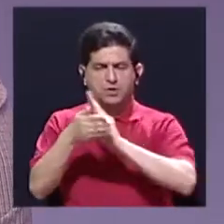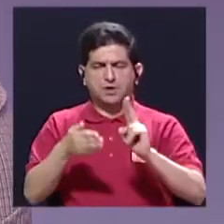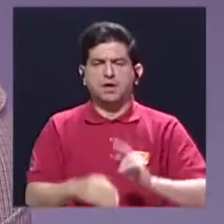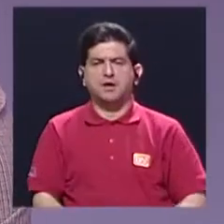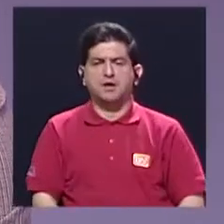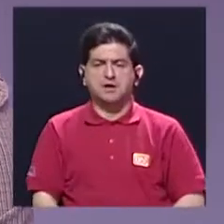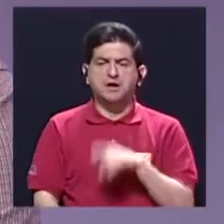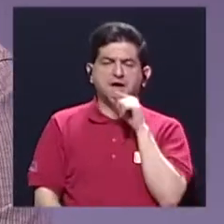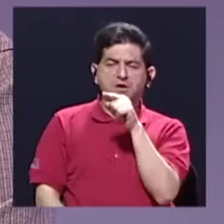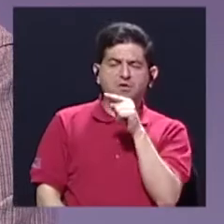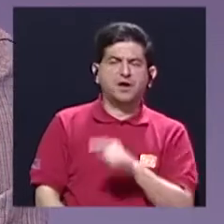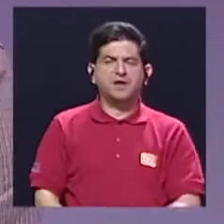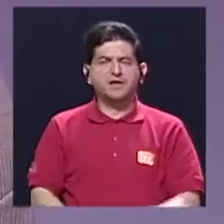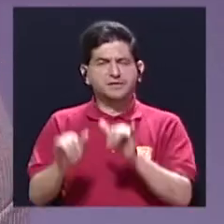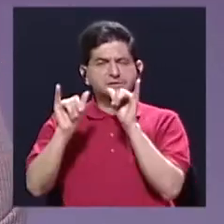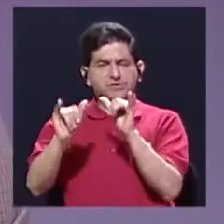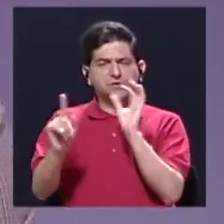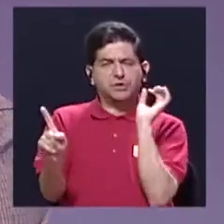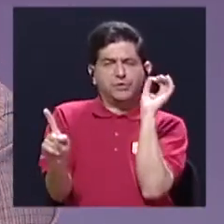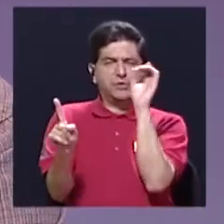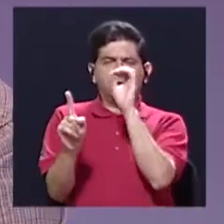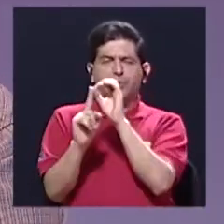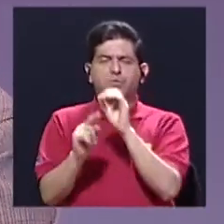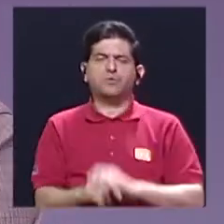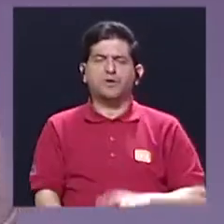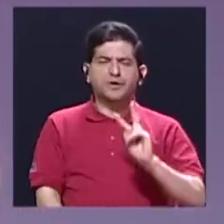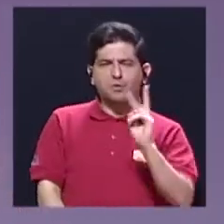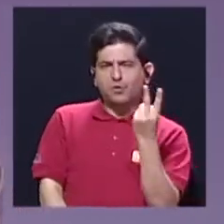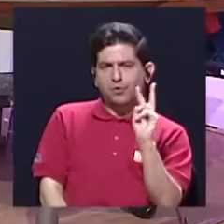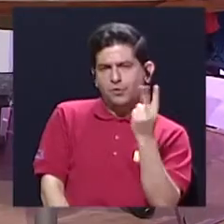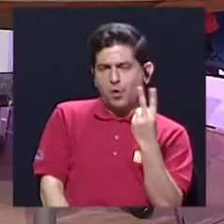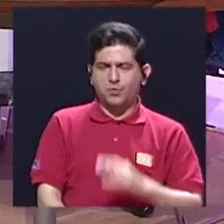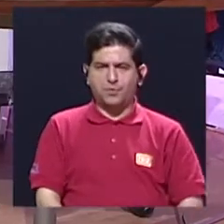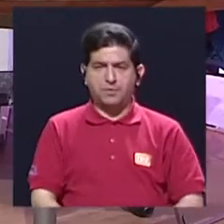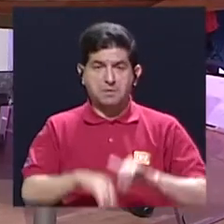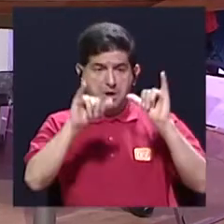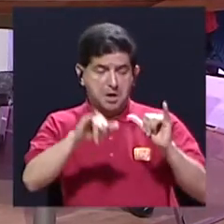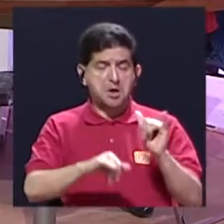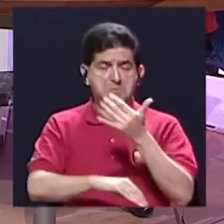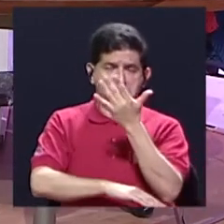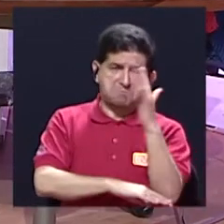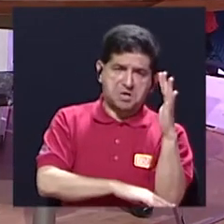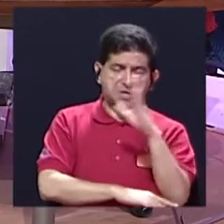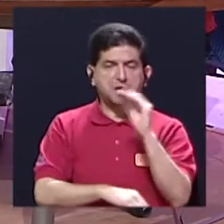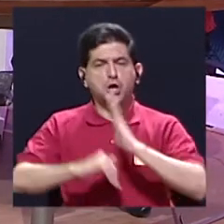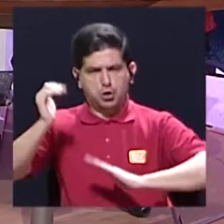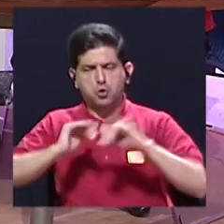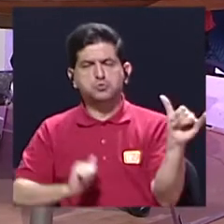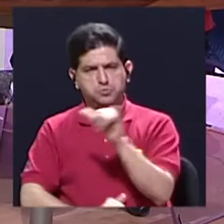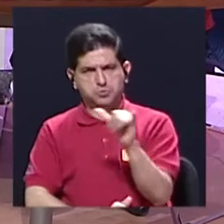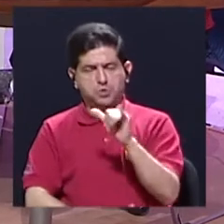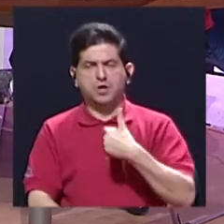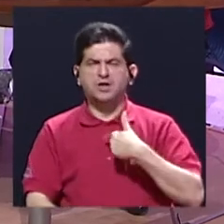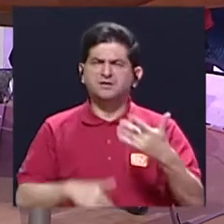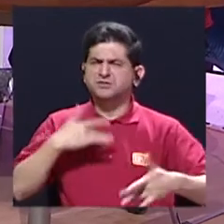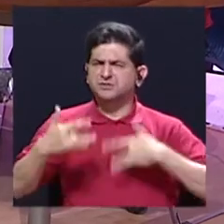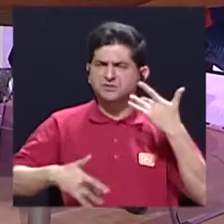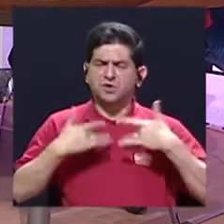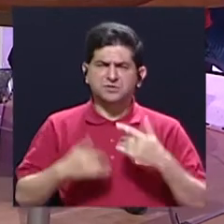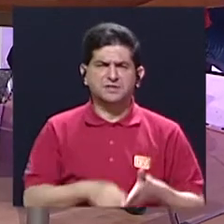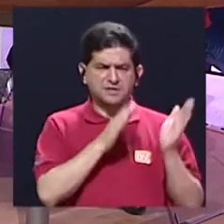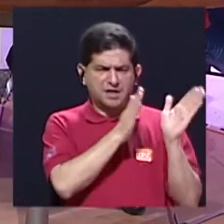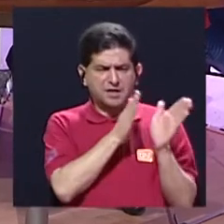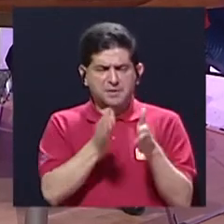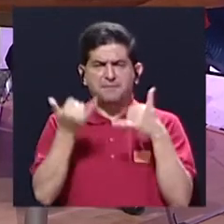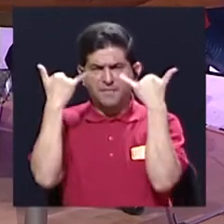Dejo eso como un objetivo dual, mantener ahí algo de conservación y construir. Lo que yo siento es que los